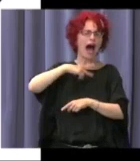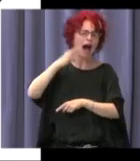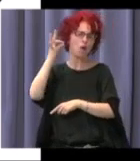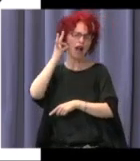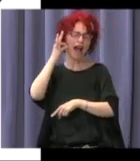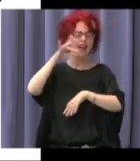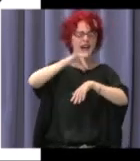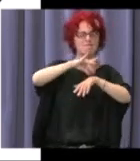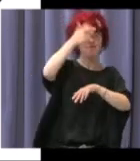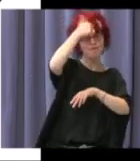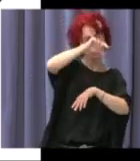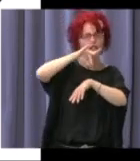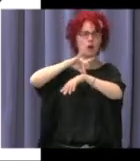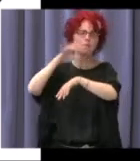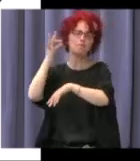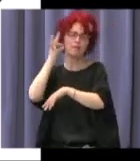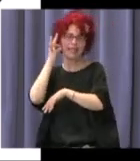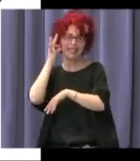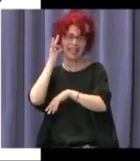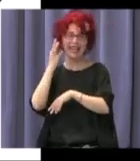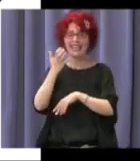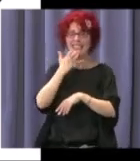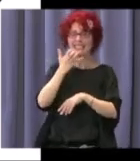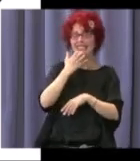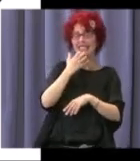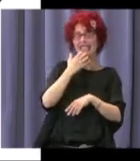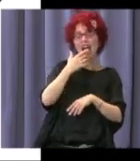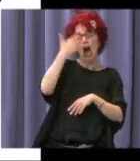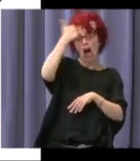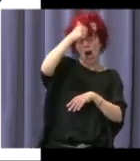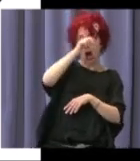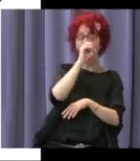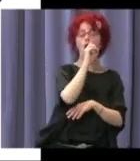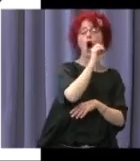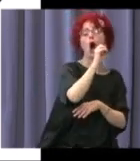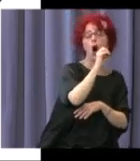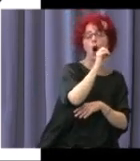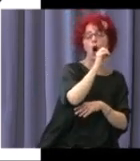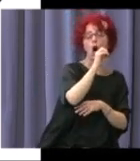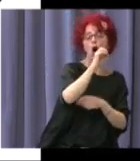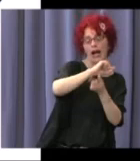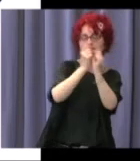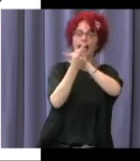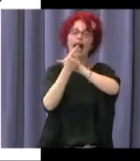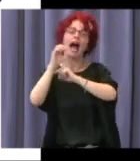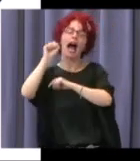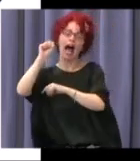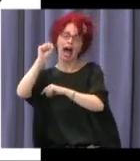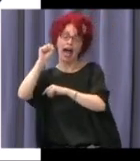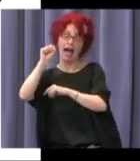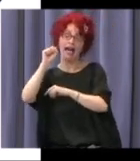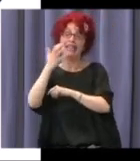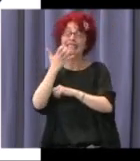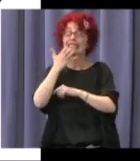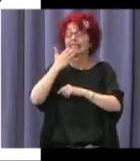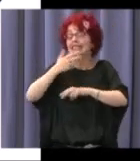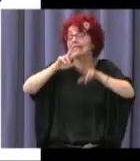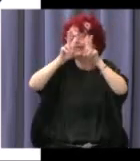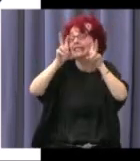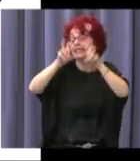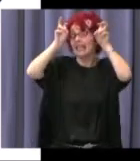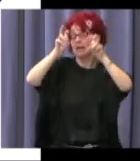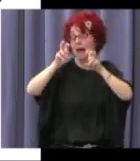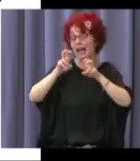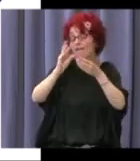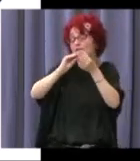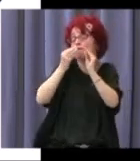médica. Y fíjense, dice, si el masculino termina en O, se usará la forma femenina acabada en A, incluso en los casos en los que dicha